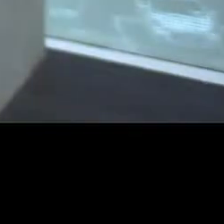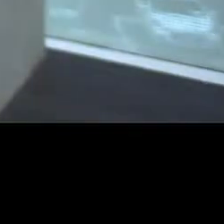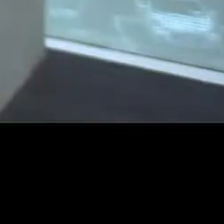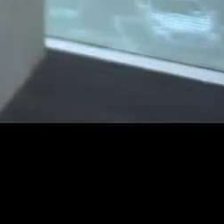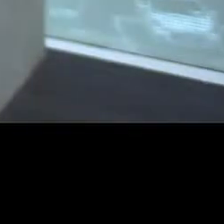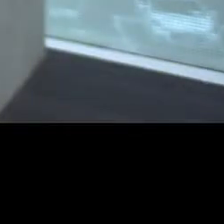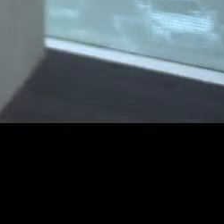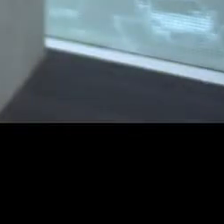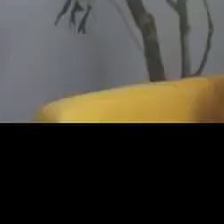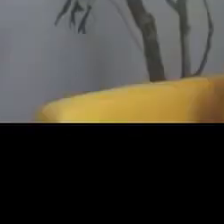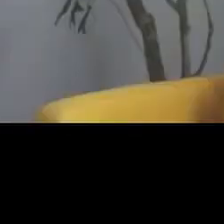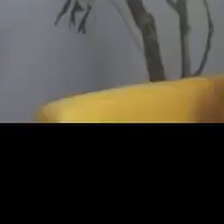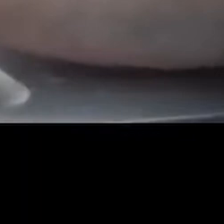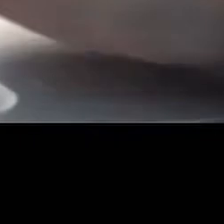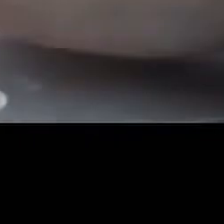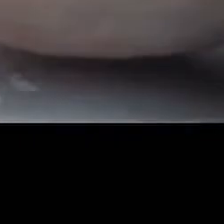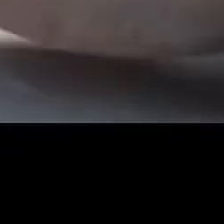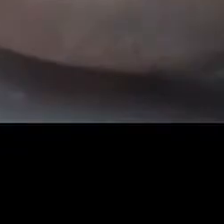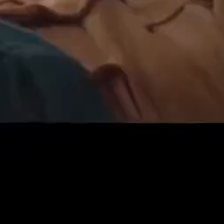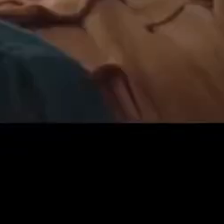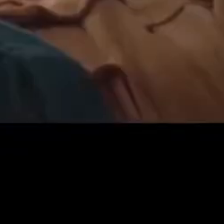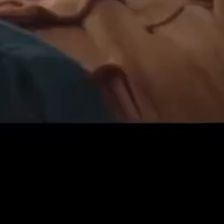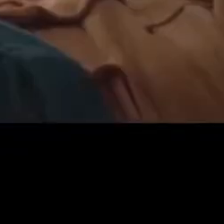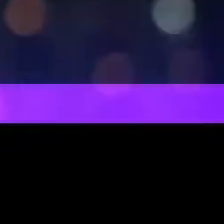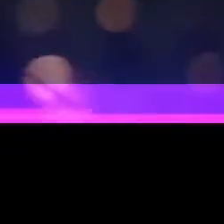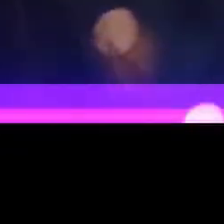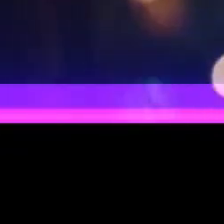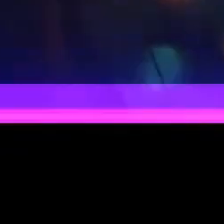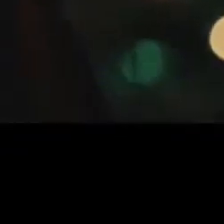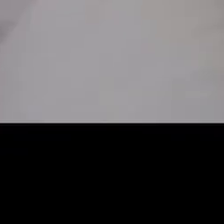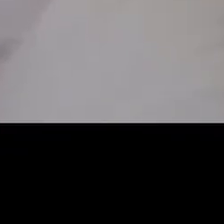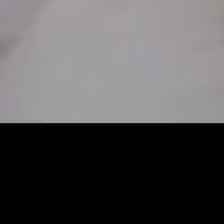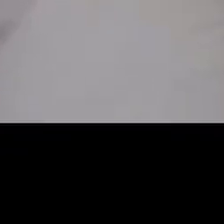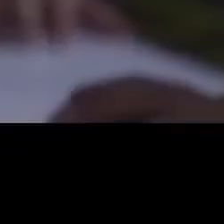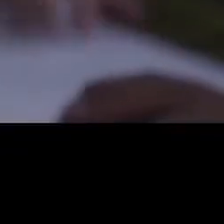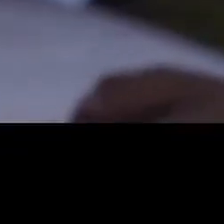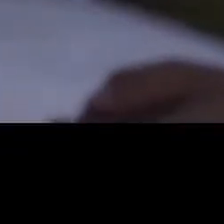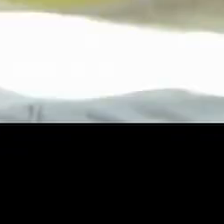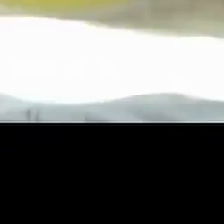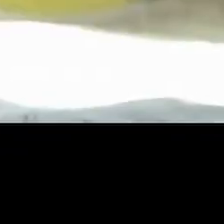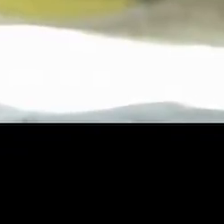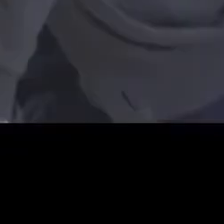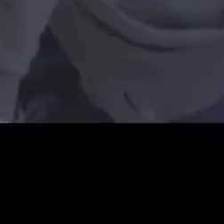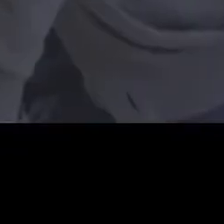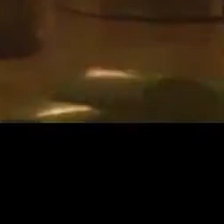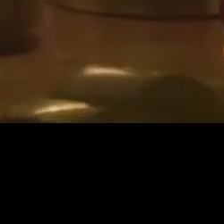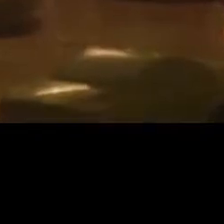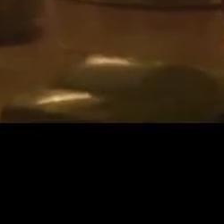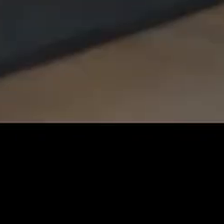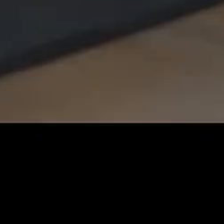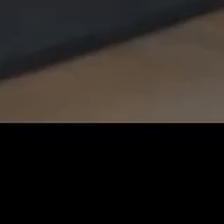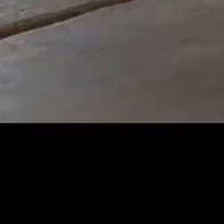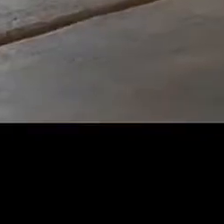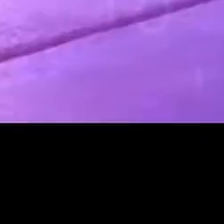desigualdades, tanto económicas como educativas. Hagamos un uso responsable, crítico, creativo y participativo del entorno digital.